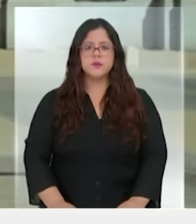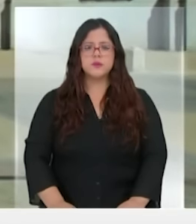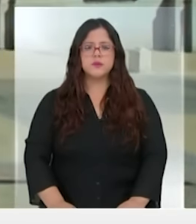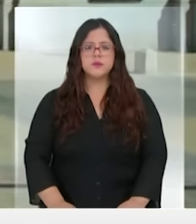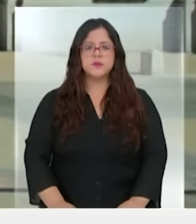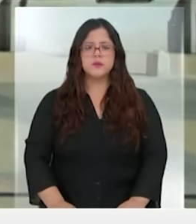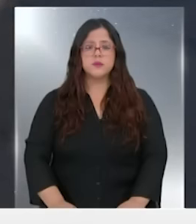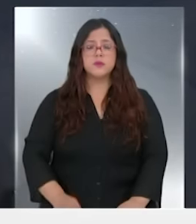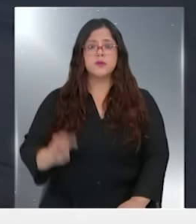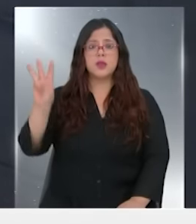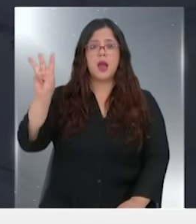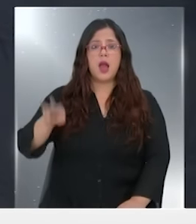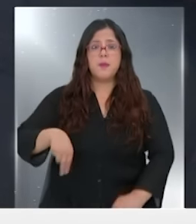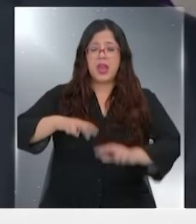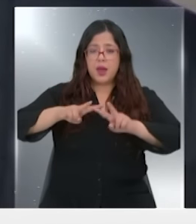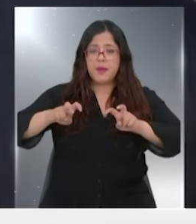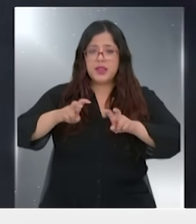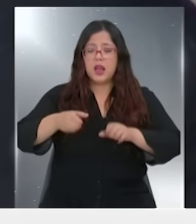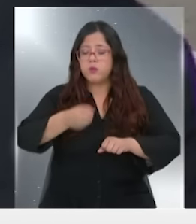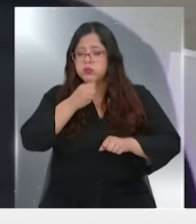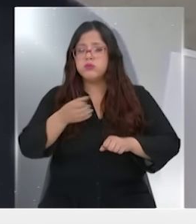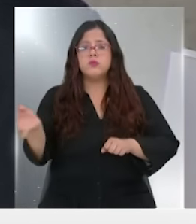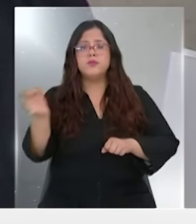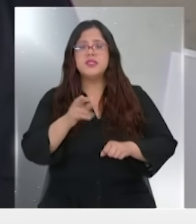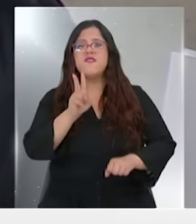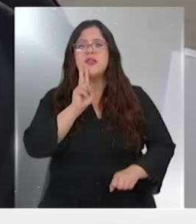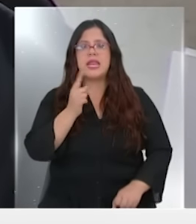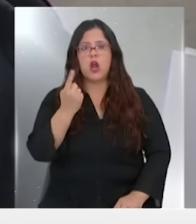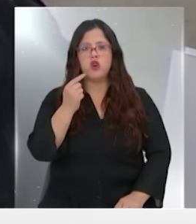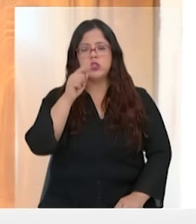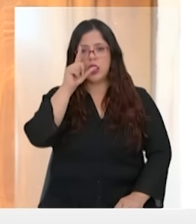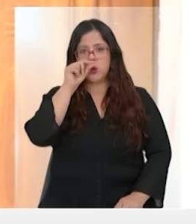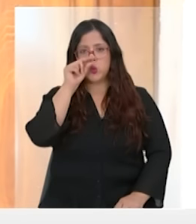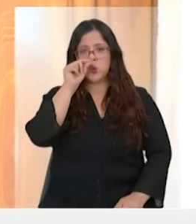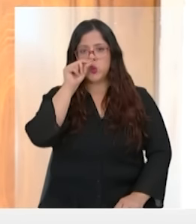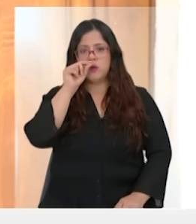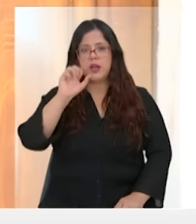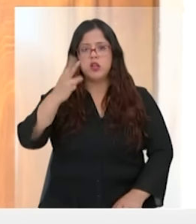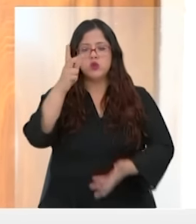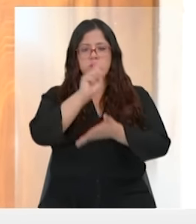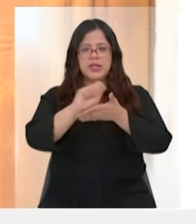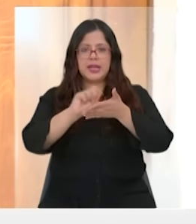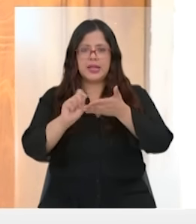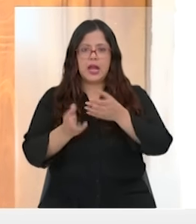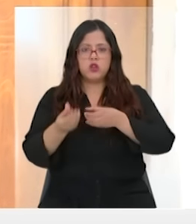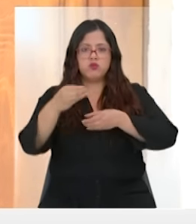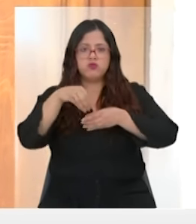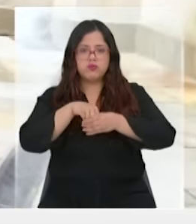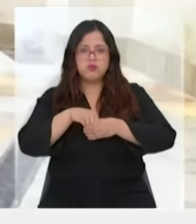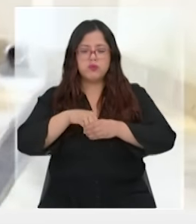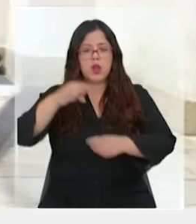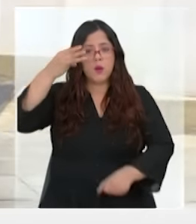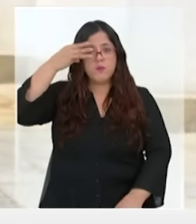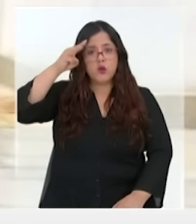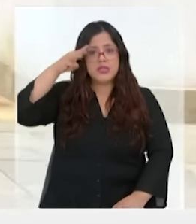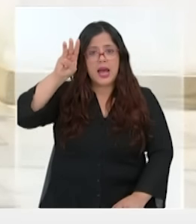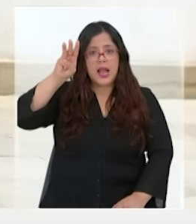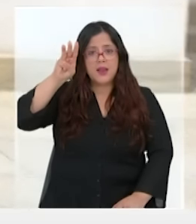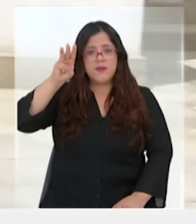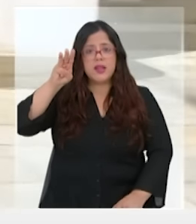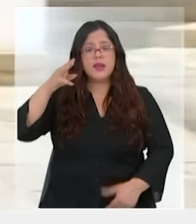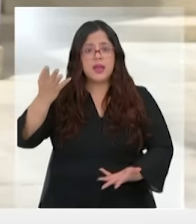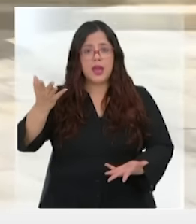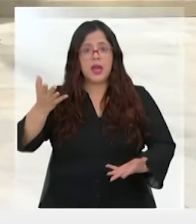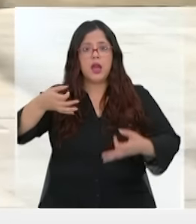Fuentes de Mega Investiga aseguran que el viernes 11 de octubre, el subsecretario del Interior, Manuel Monsalve, se